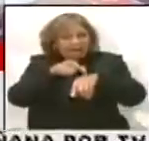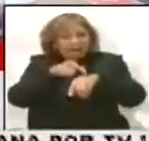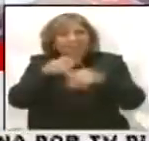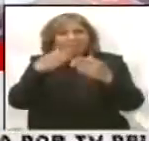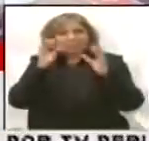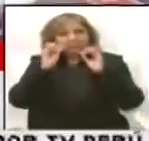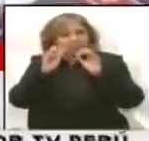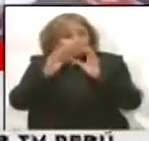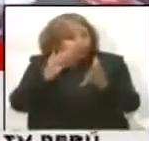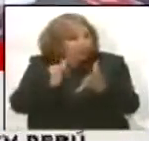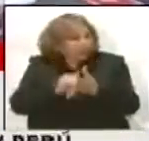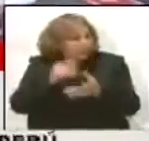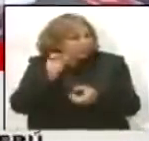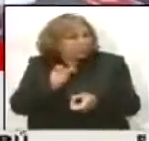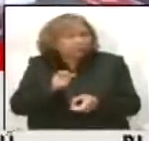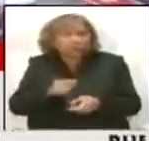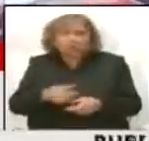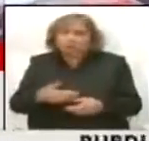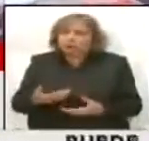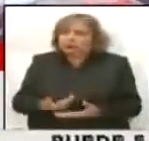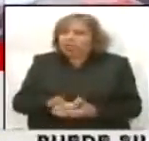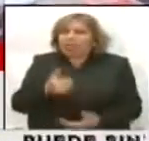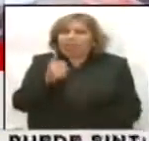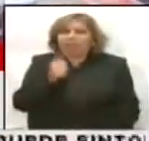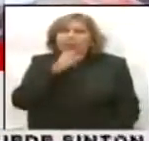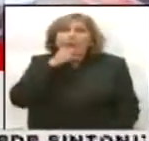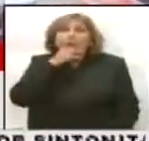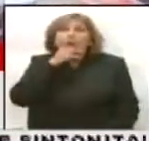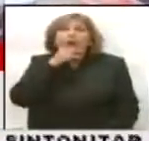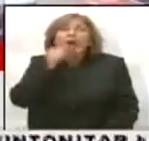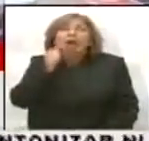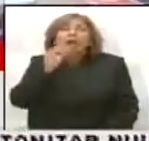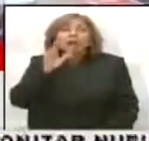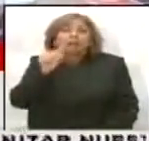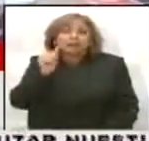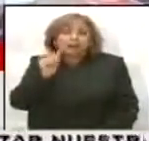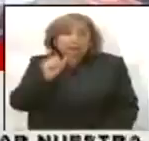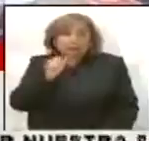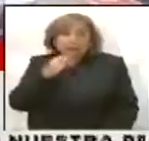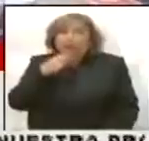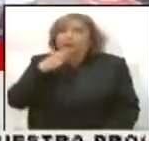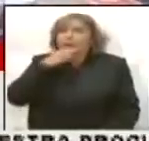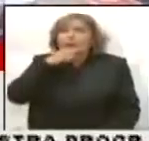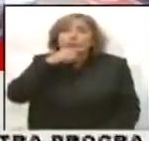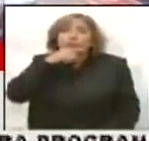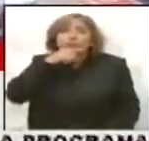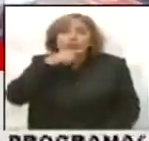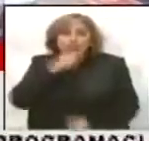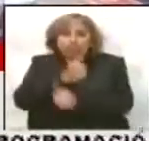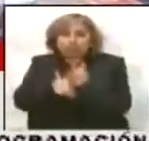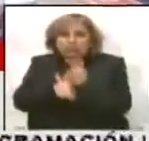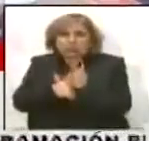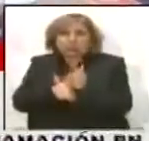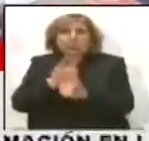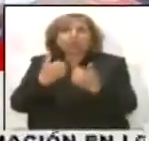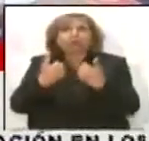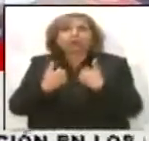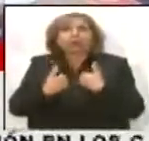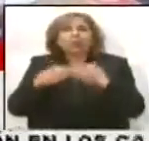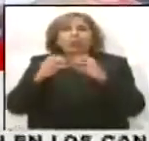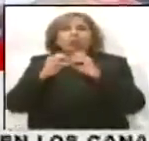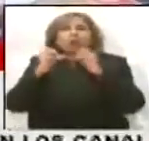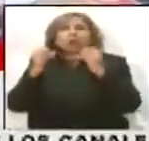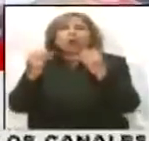violencia, a las mujeres de ANFACEP, por ejemplo, que es un caso emblemático, mujeres ayacuchanas que tuvieron que conformar